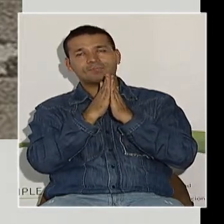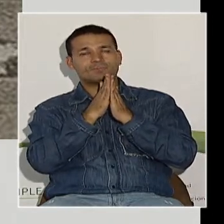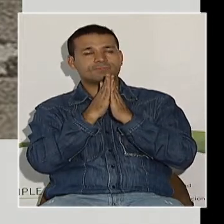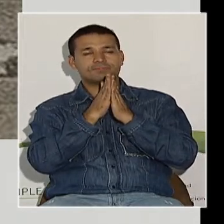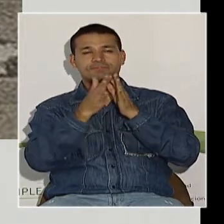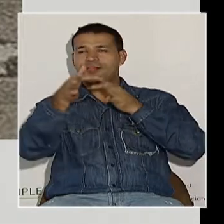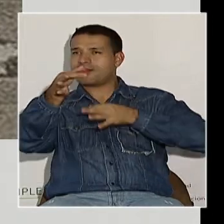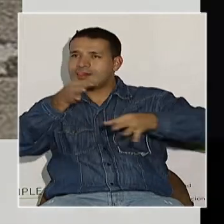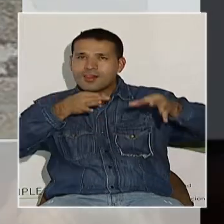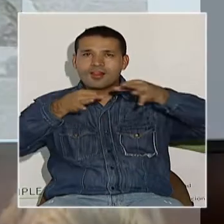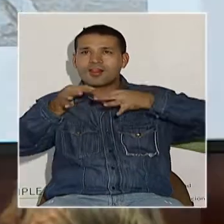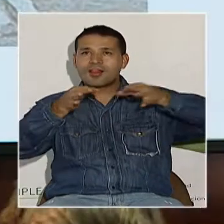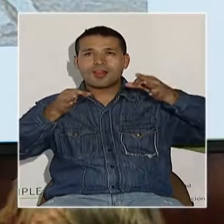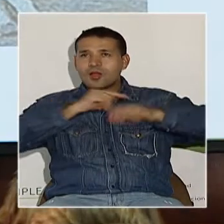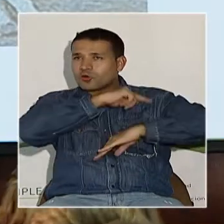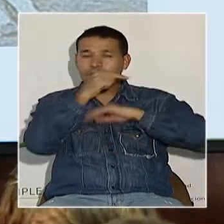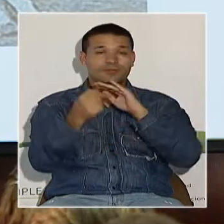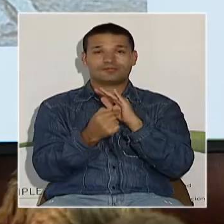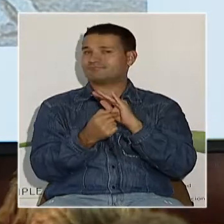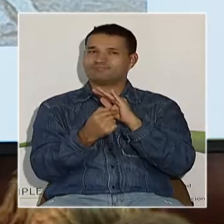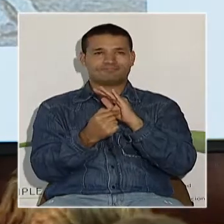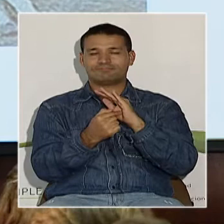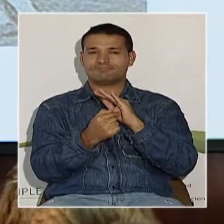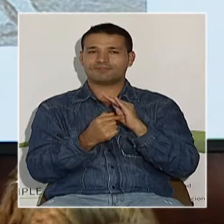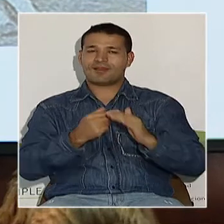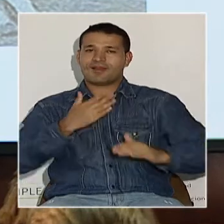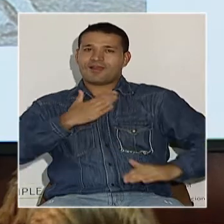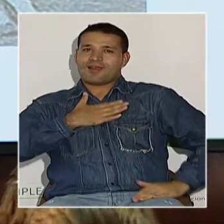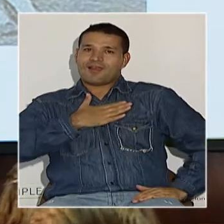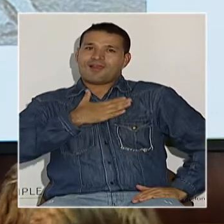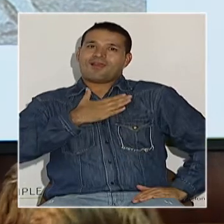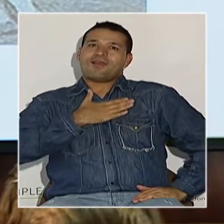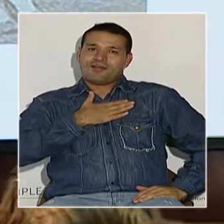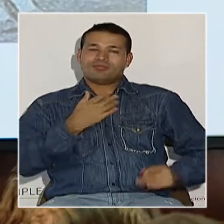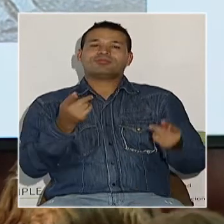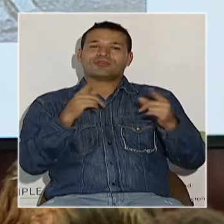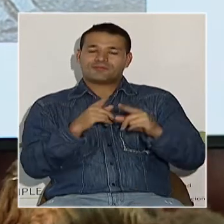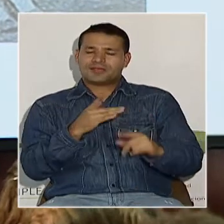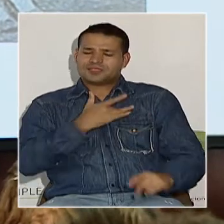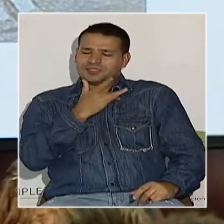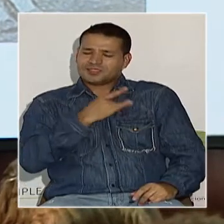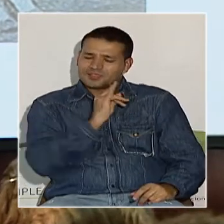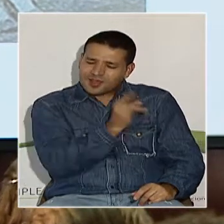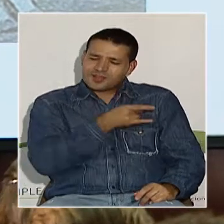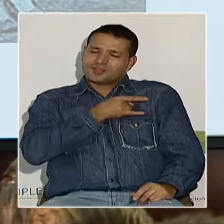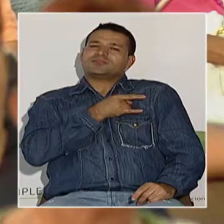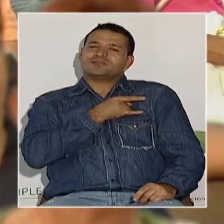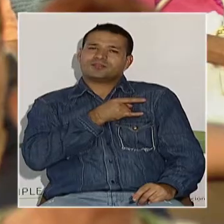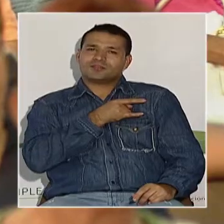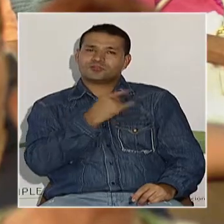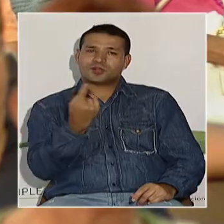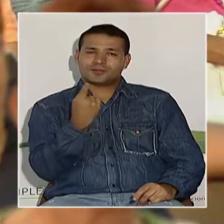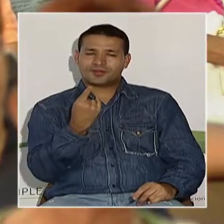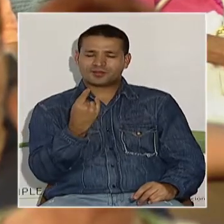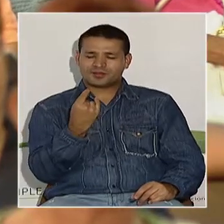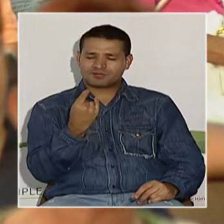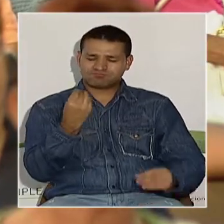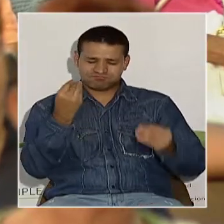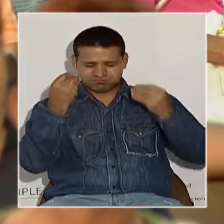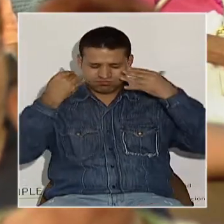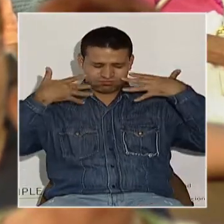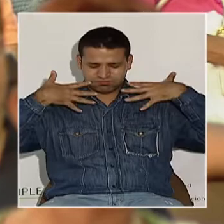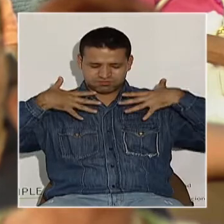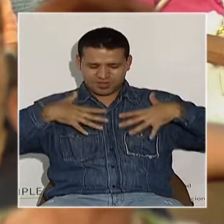es concebible, y la emoción también está en esta enfermedad. No es solo entender una célula replicándose, sino cómo